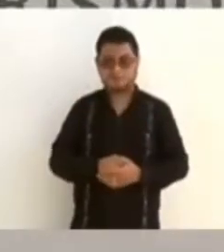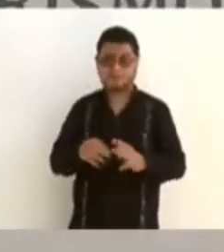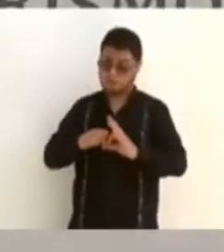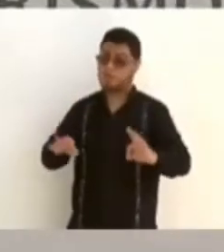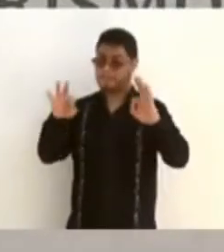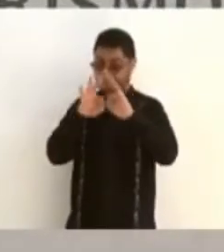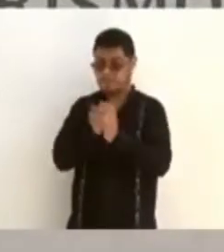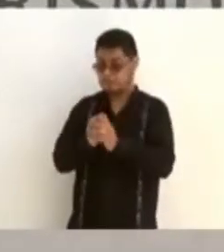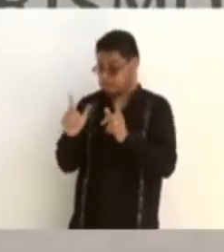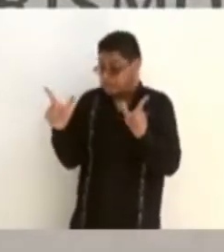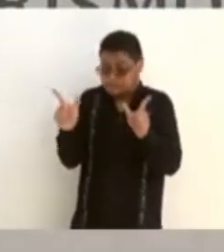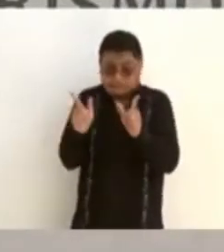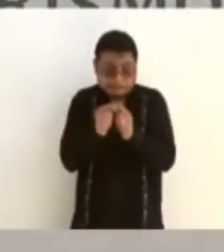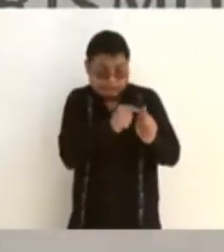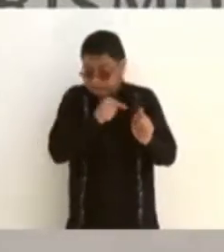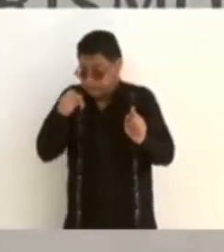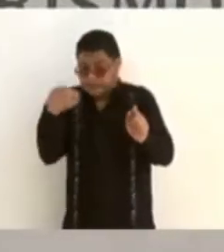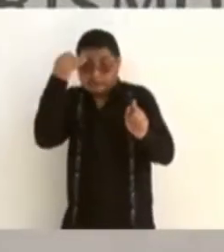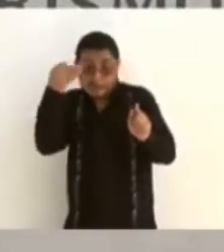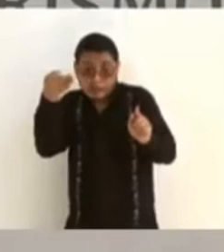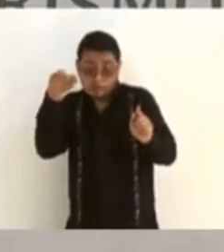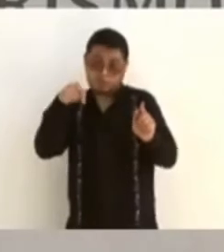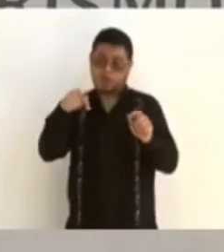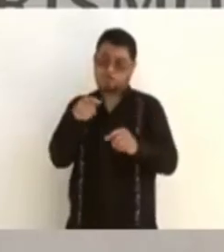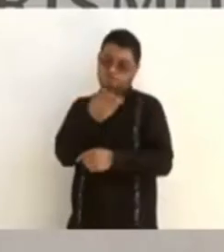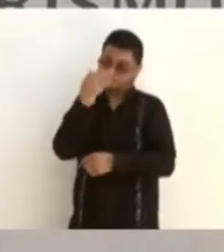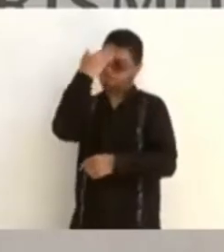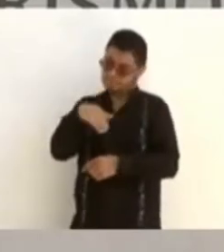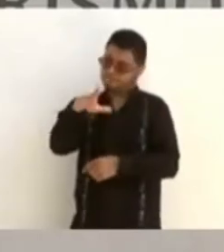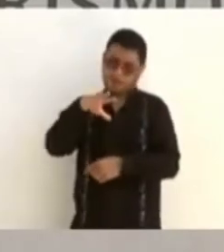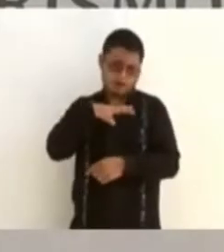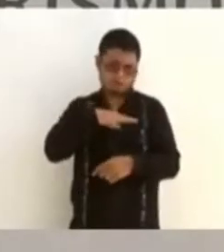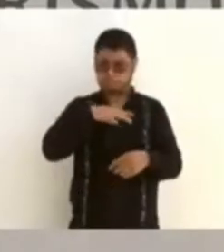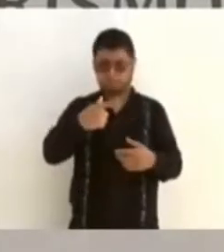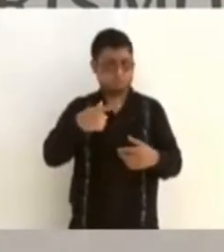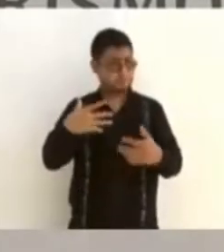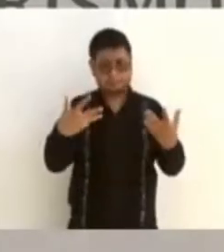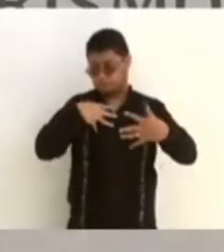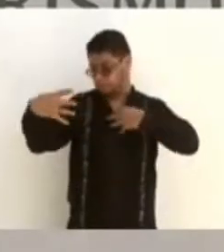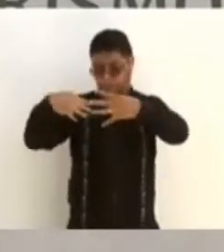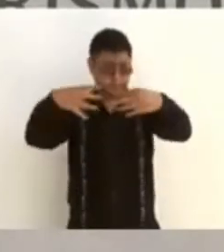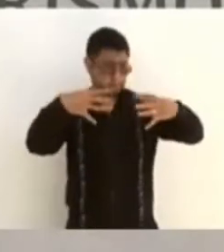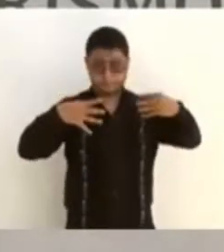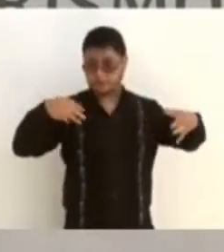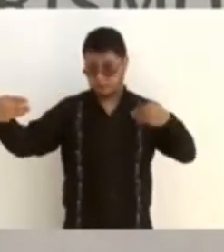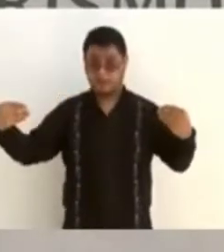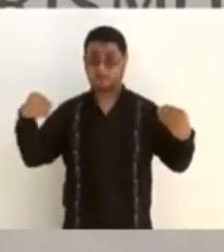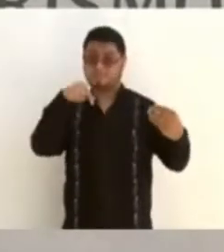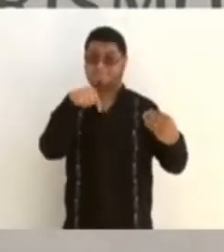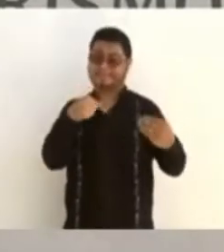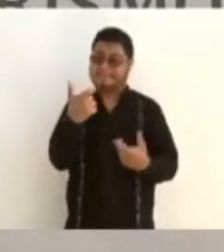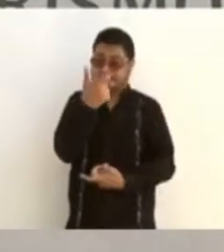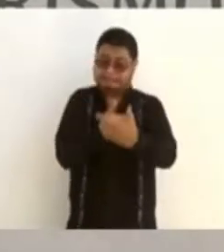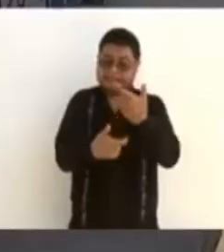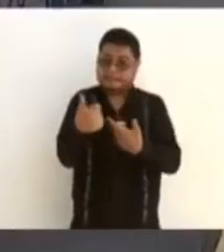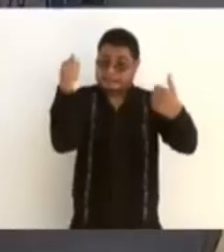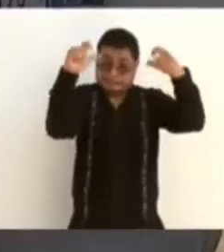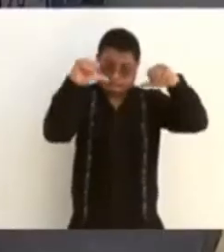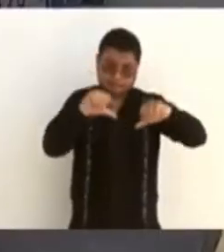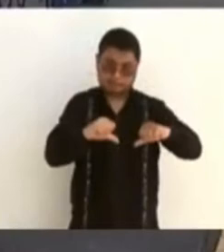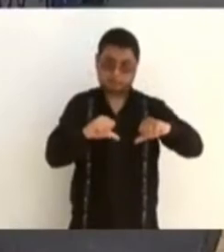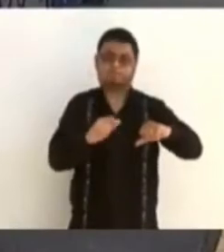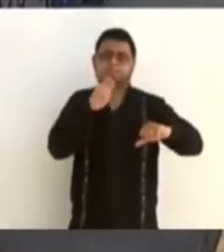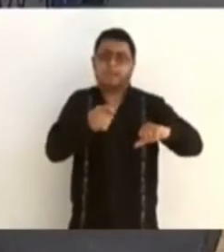corto plazo, dadas las circunstancias, por la crisis que precipitó la pandemia, la crisis económica, pues significa crear